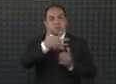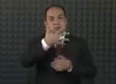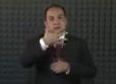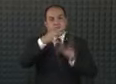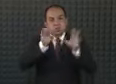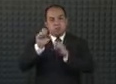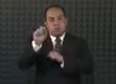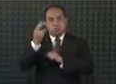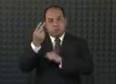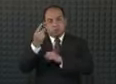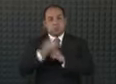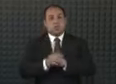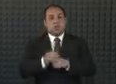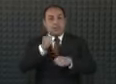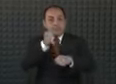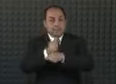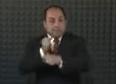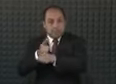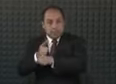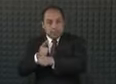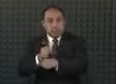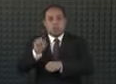36,925 es el total de detecciones con